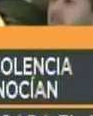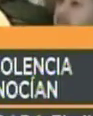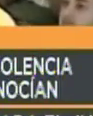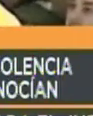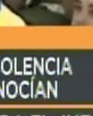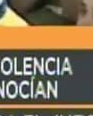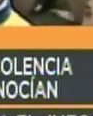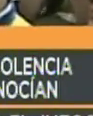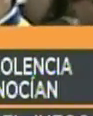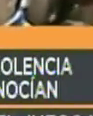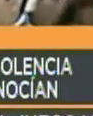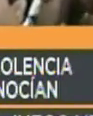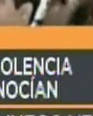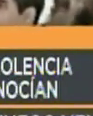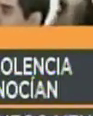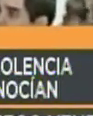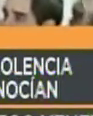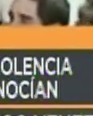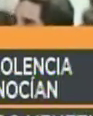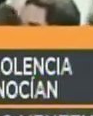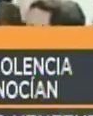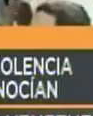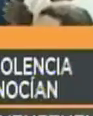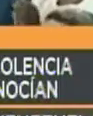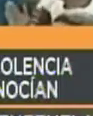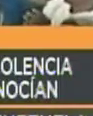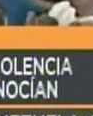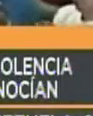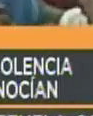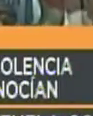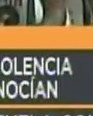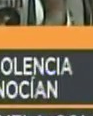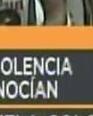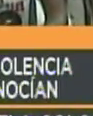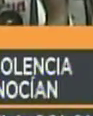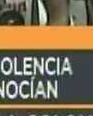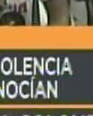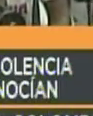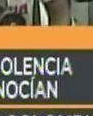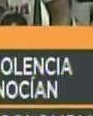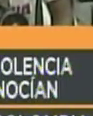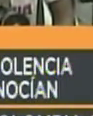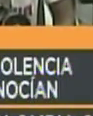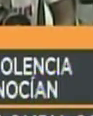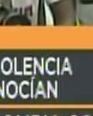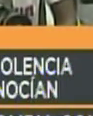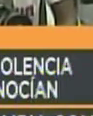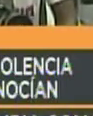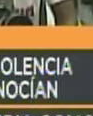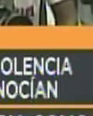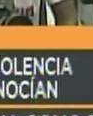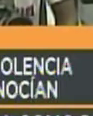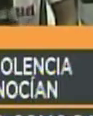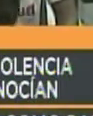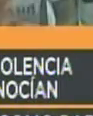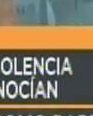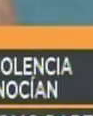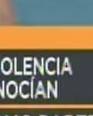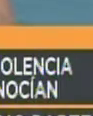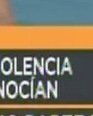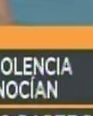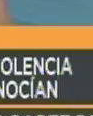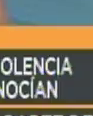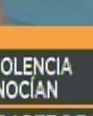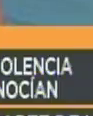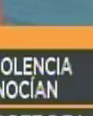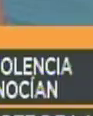amor, amamos la vida, amamos la felicidad y amamos la alegría. Y son ángeles de paz y de amor. Eso es